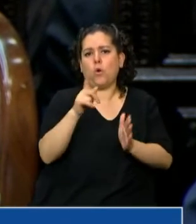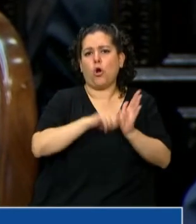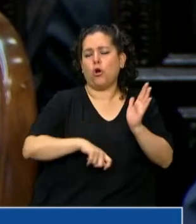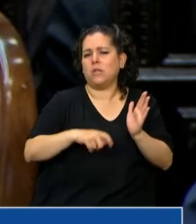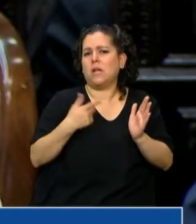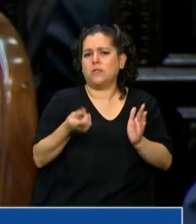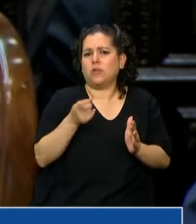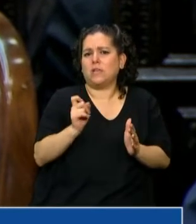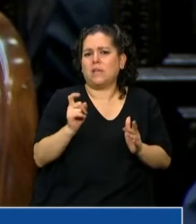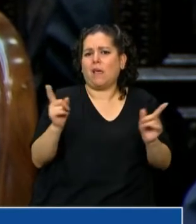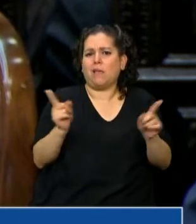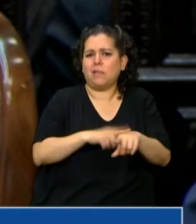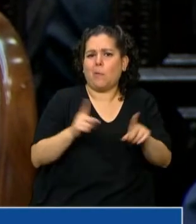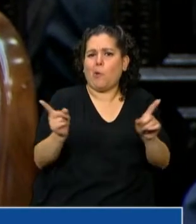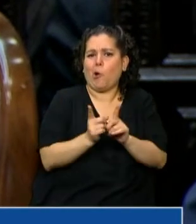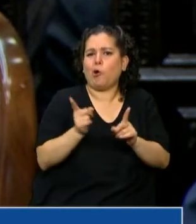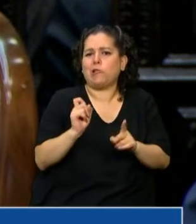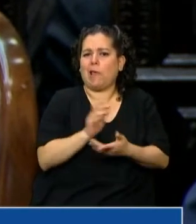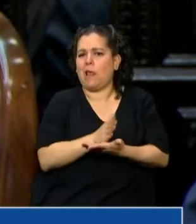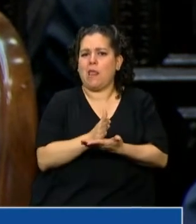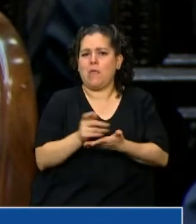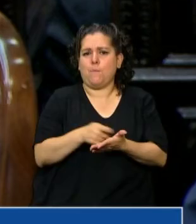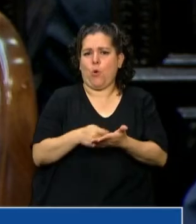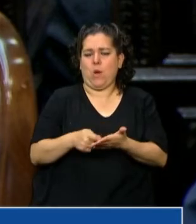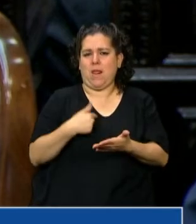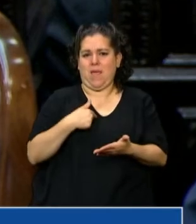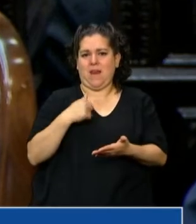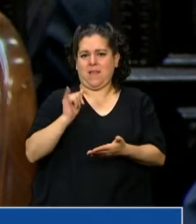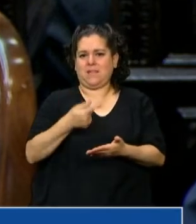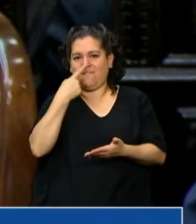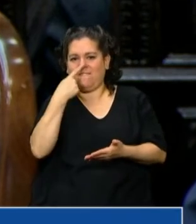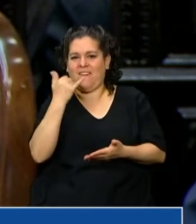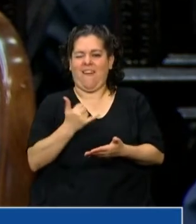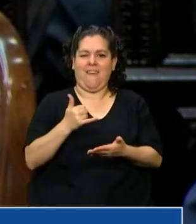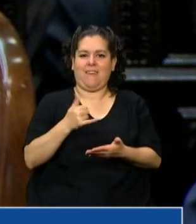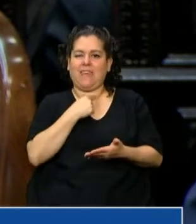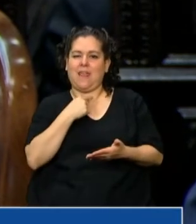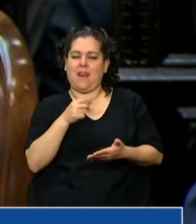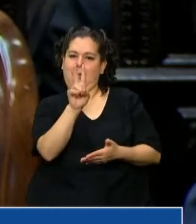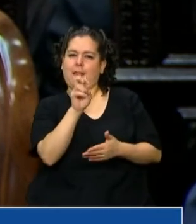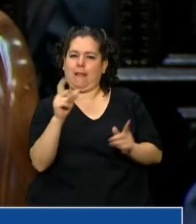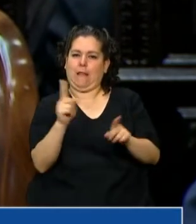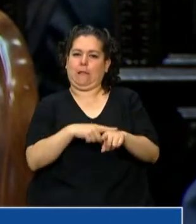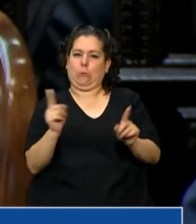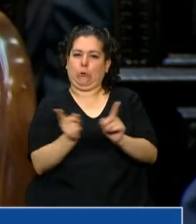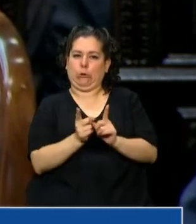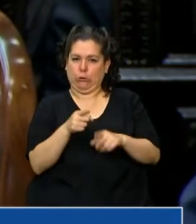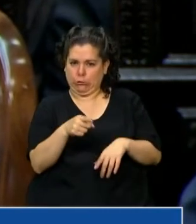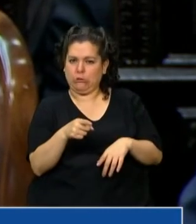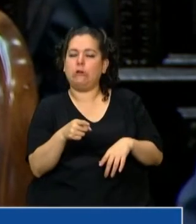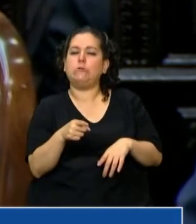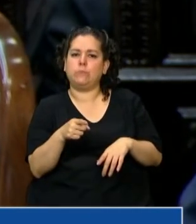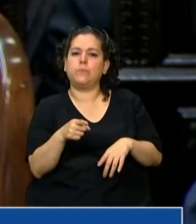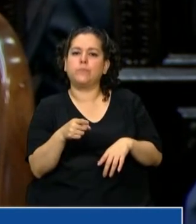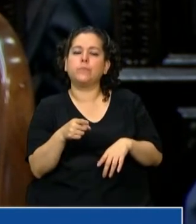interés en contratos cortos son los intermediarios, las inmobiliarias. También hay una posición interesada ahí. Y los mecanismos de indexación, y este es el punto